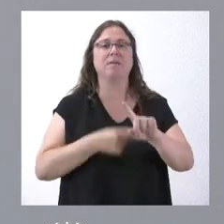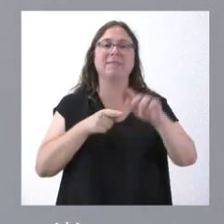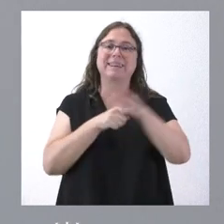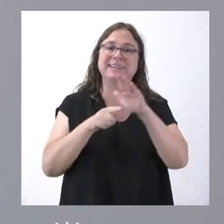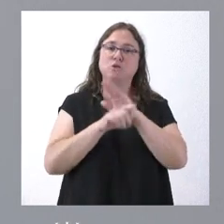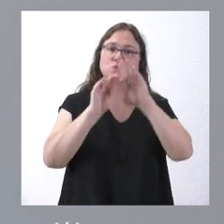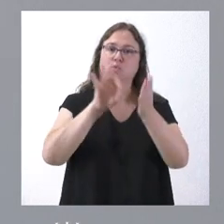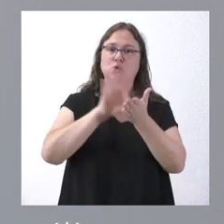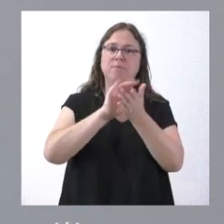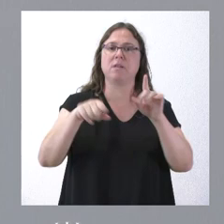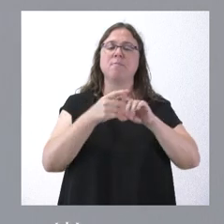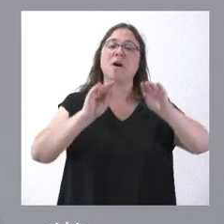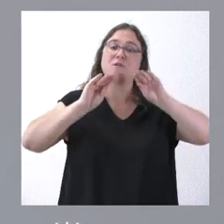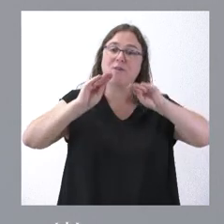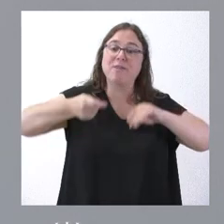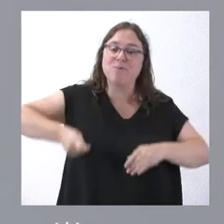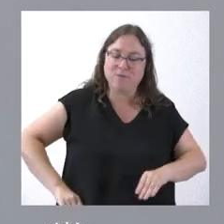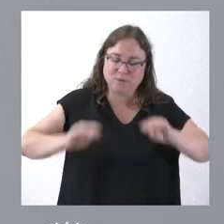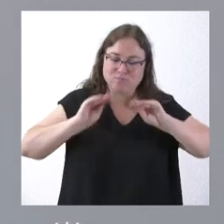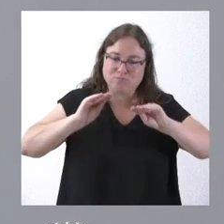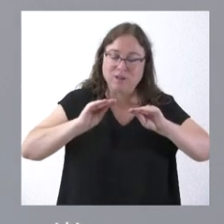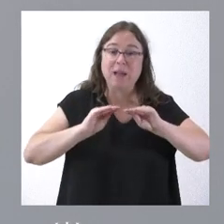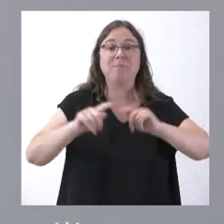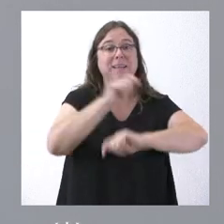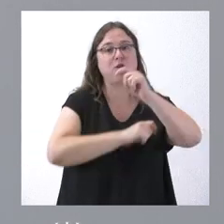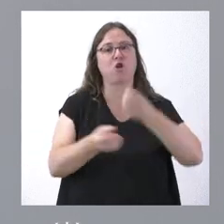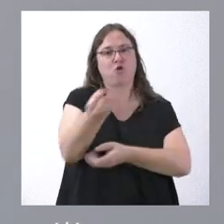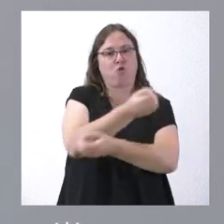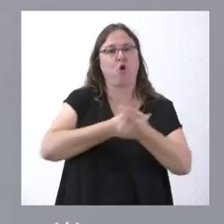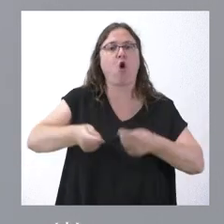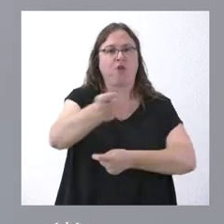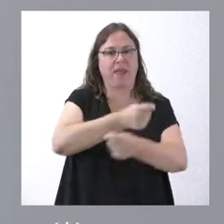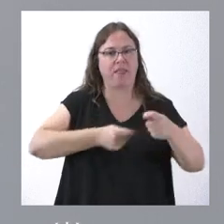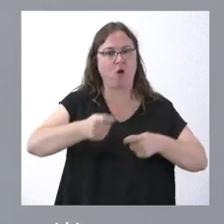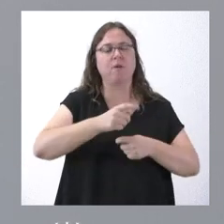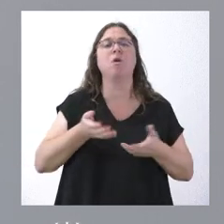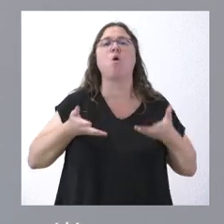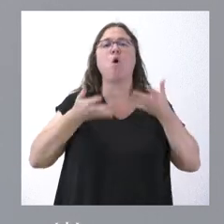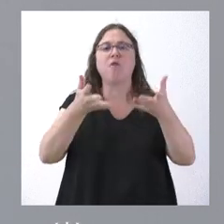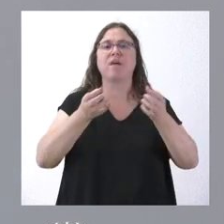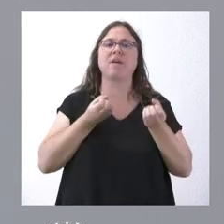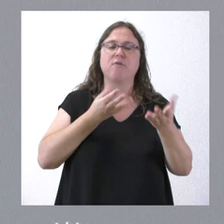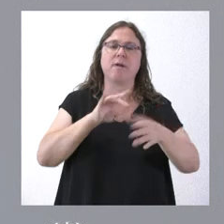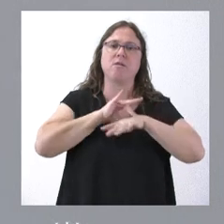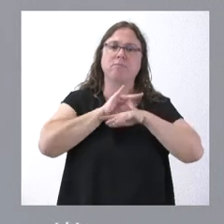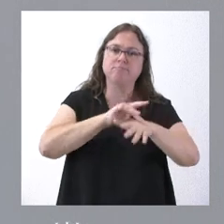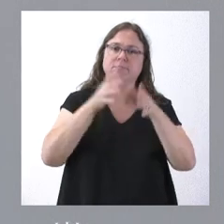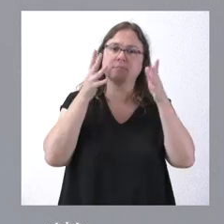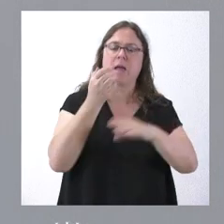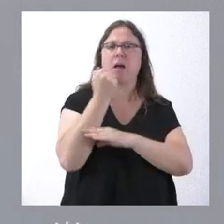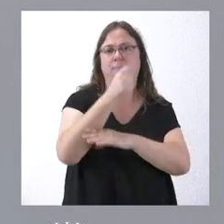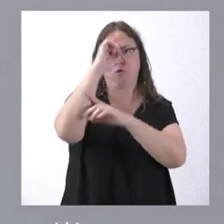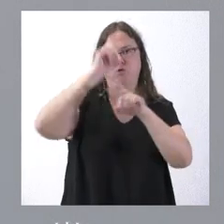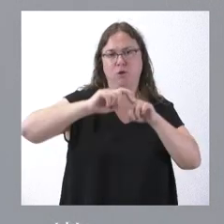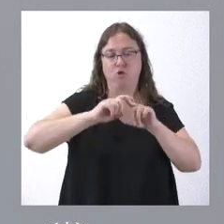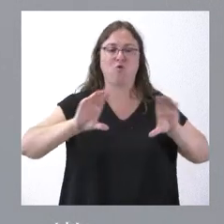servicios y la formación de profesionales y la coordinación de asociaciones. Se ofrece información y asesoramiento a familias, apoyo psicológico, tanto